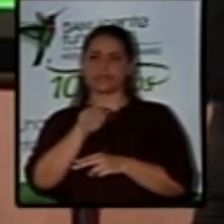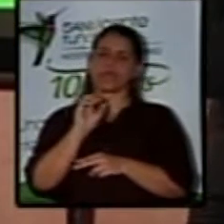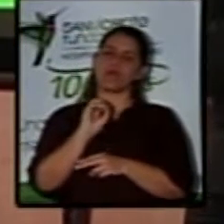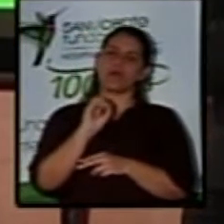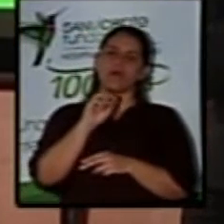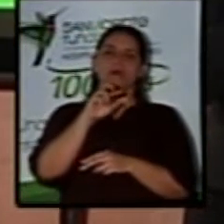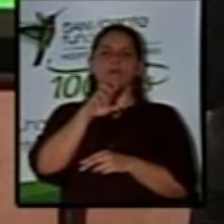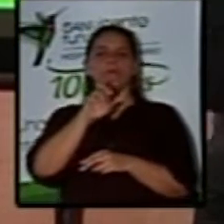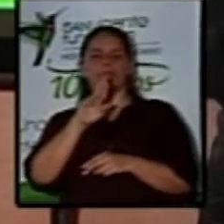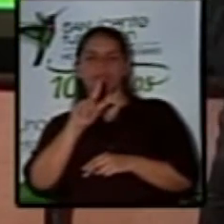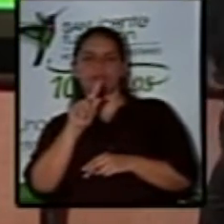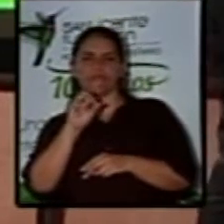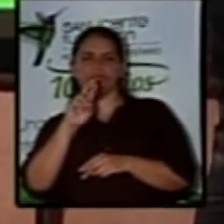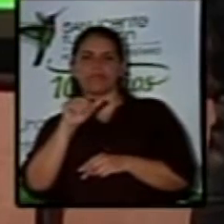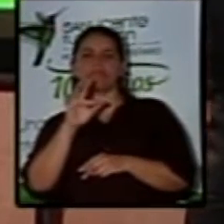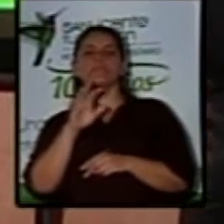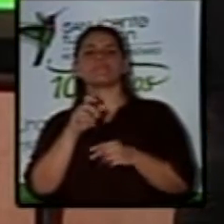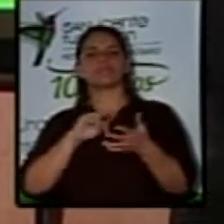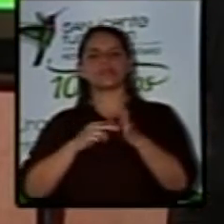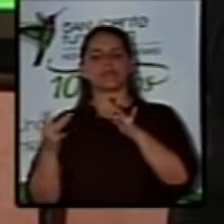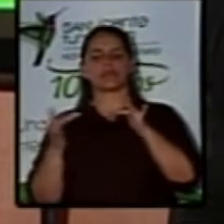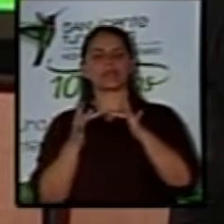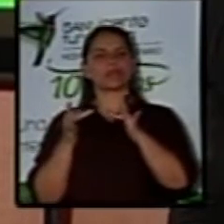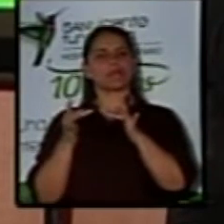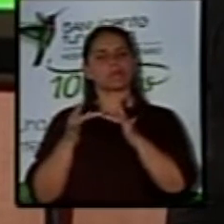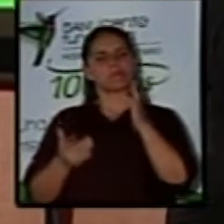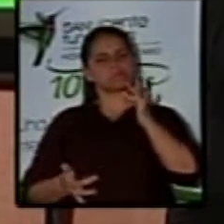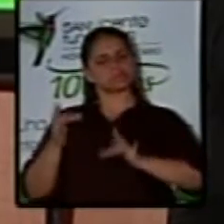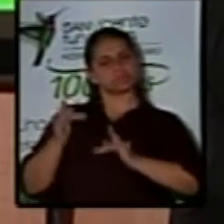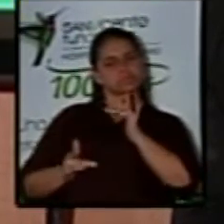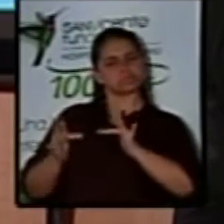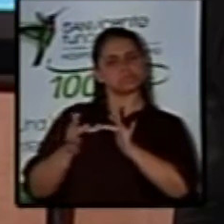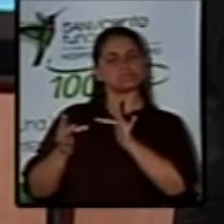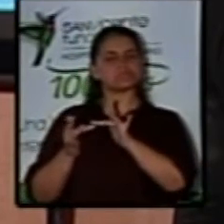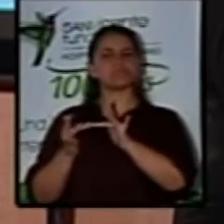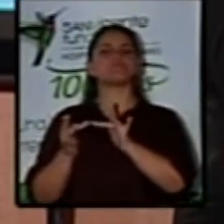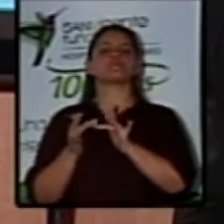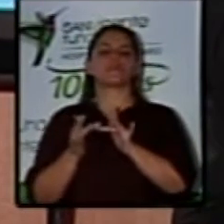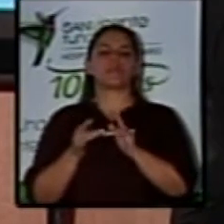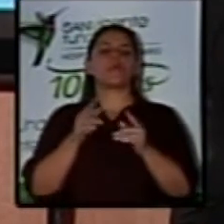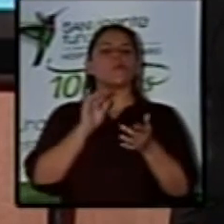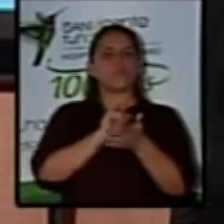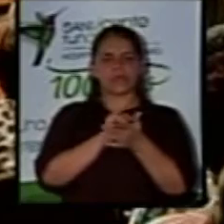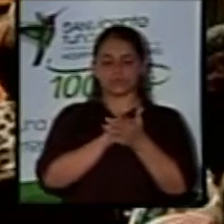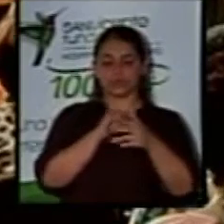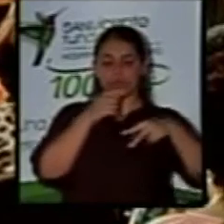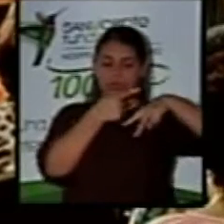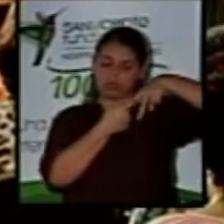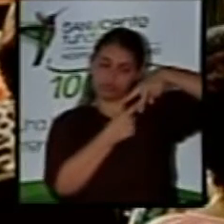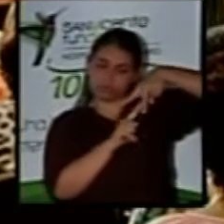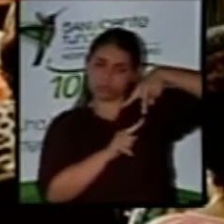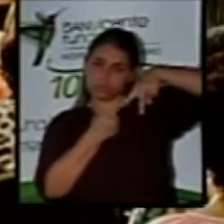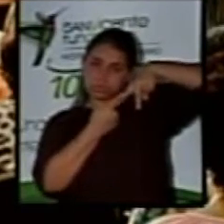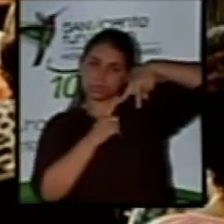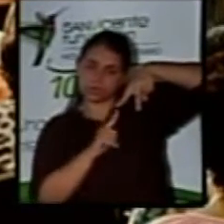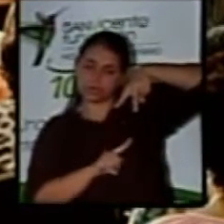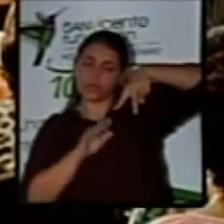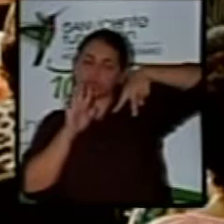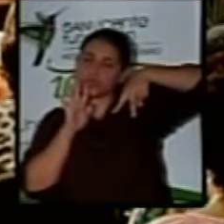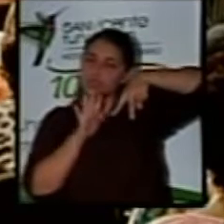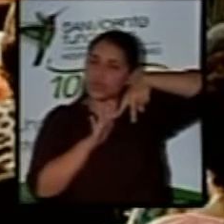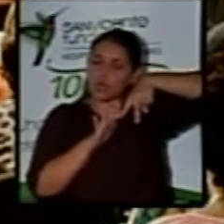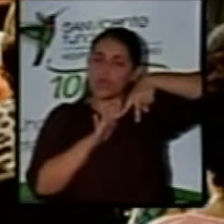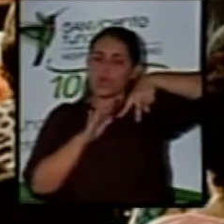dice, comunicando estos dos sistemas venosos. Entonces, tanto las venas perforantes como las venas profundas y